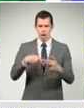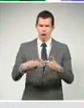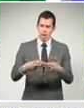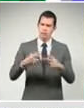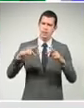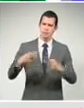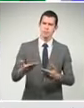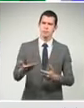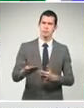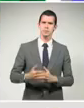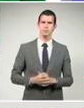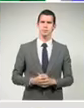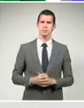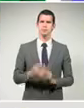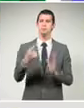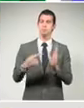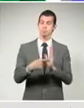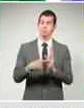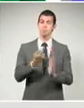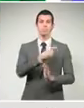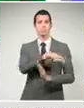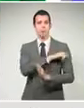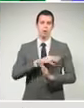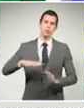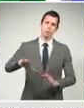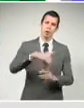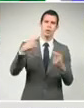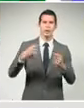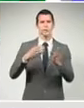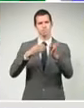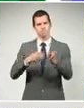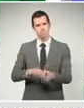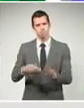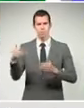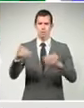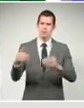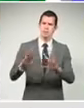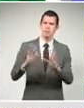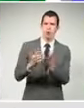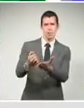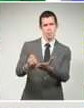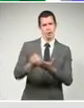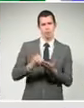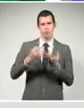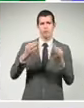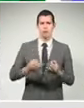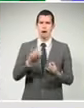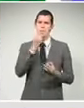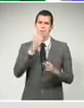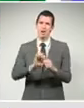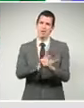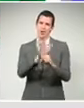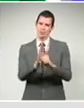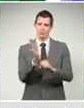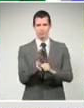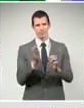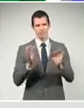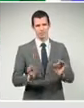participación más activa de toda la población para que esto se pueda revertir. En